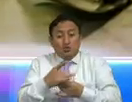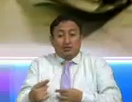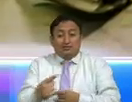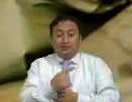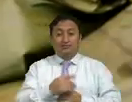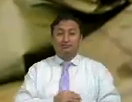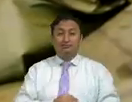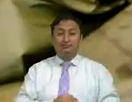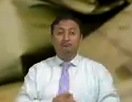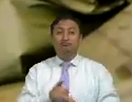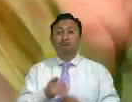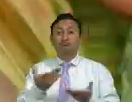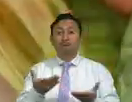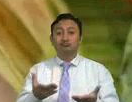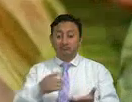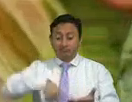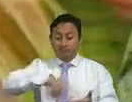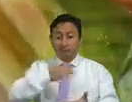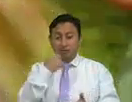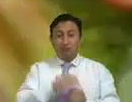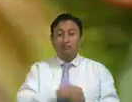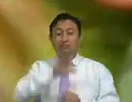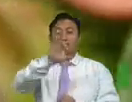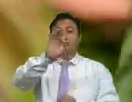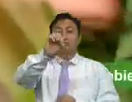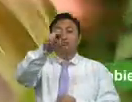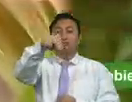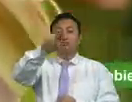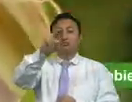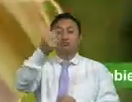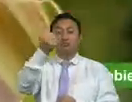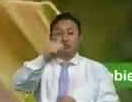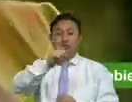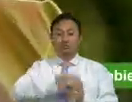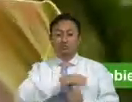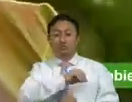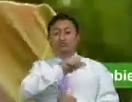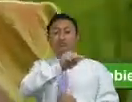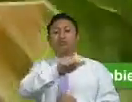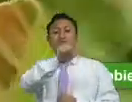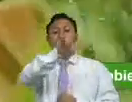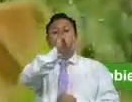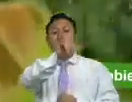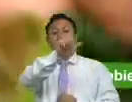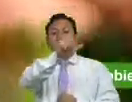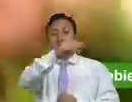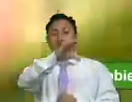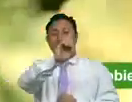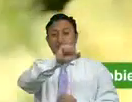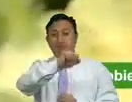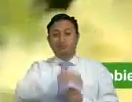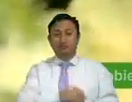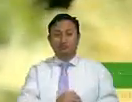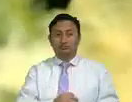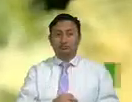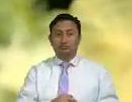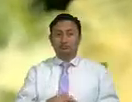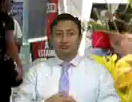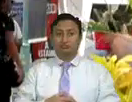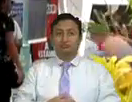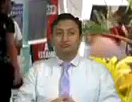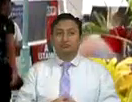localidad sus platos típicos como las tangas y las hallacas de gallina criolla deleitan el paladar de los comensales